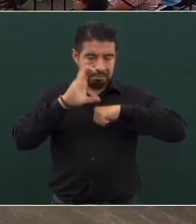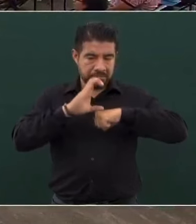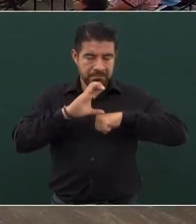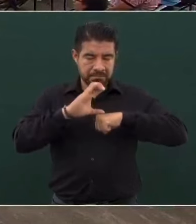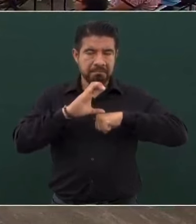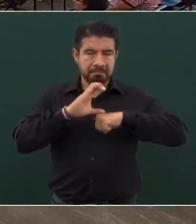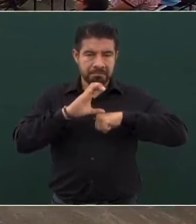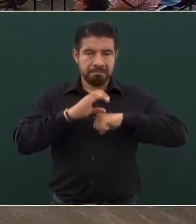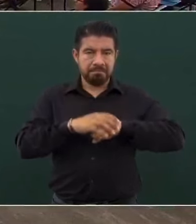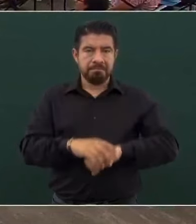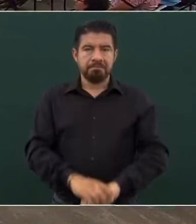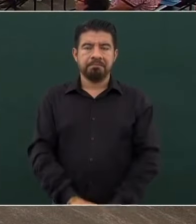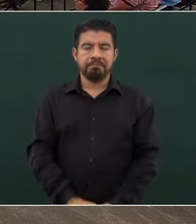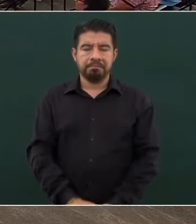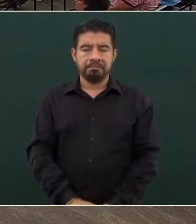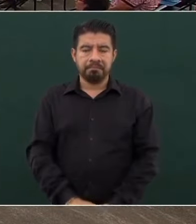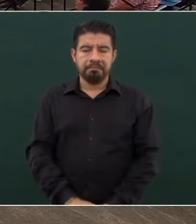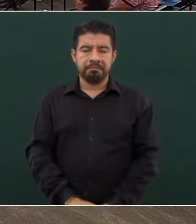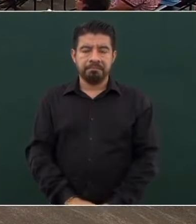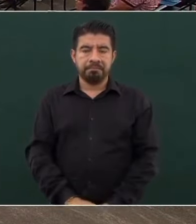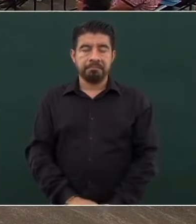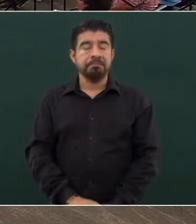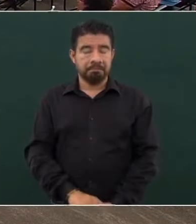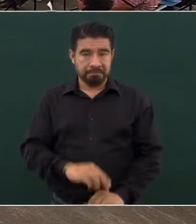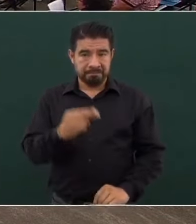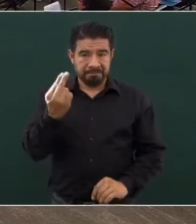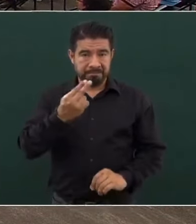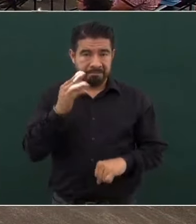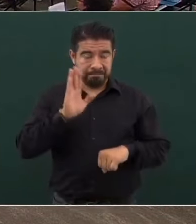hay. Ahí está, en frontera hay uno. Sí, pero ahí hay que reforzar